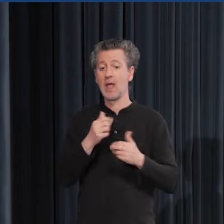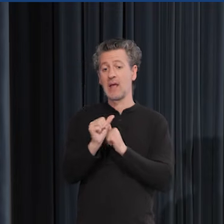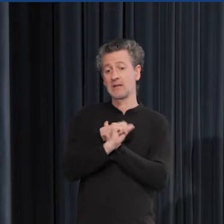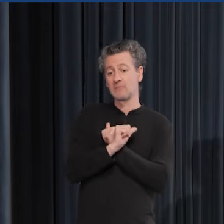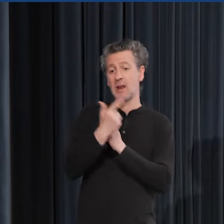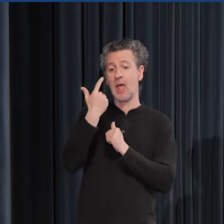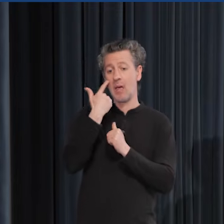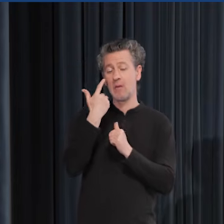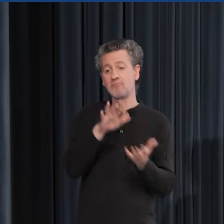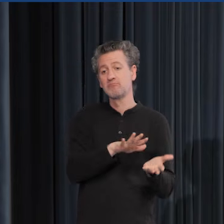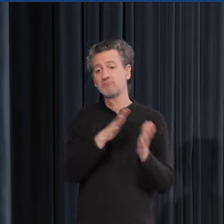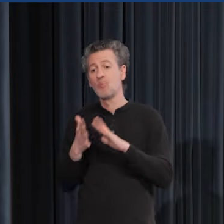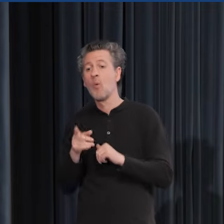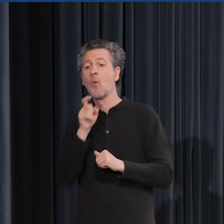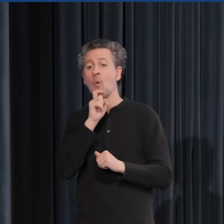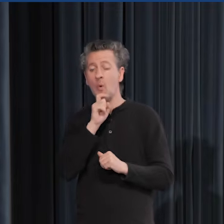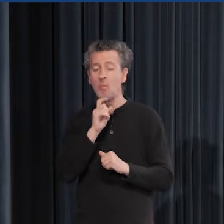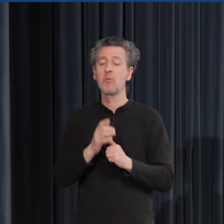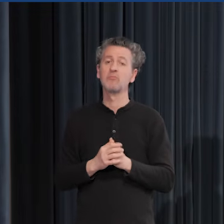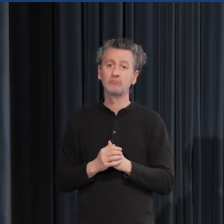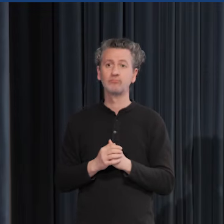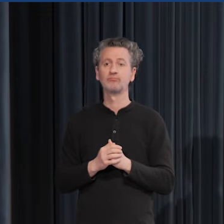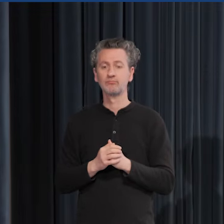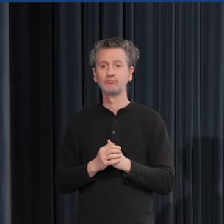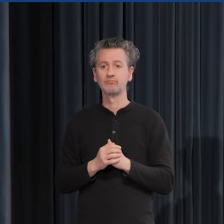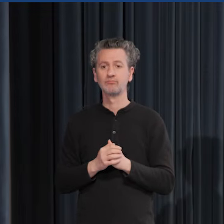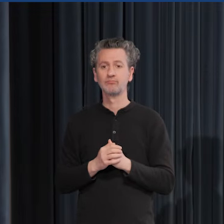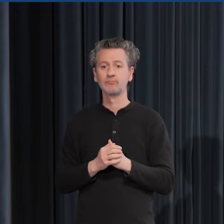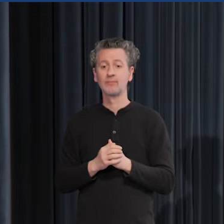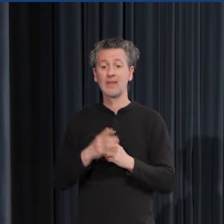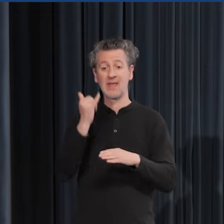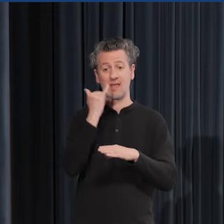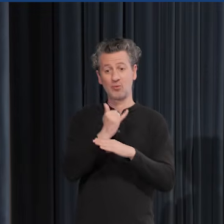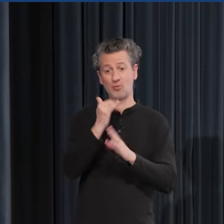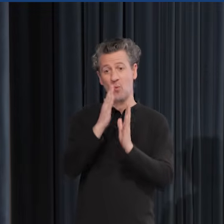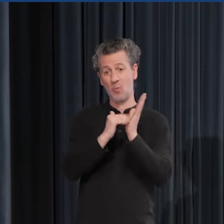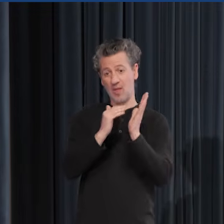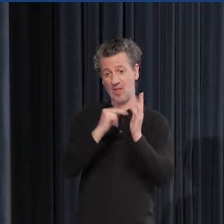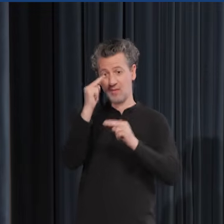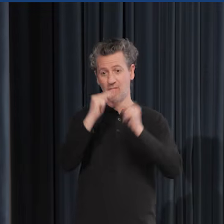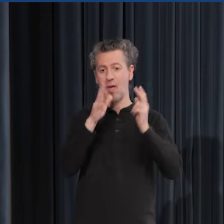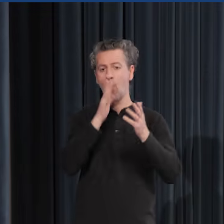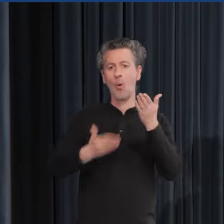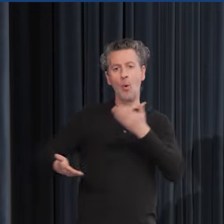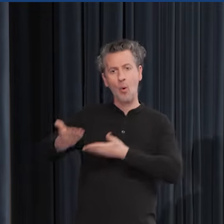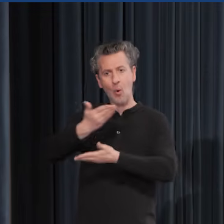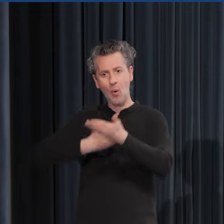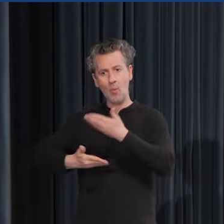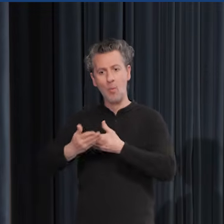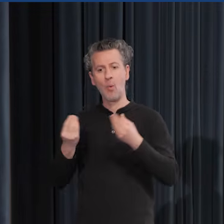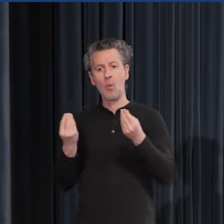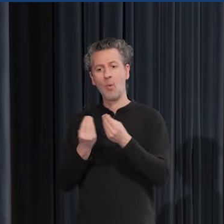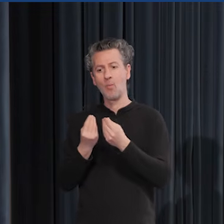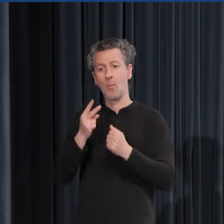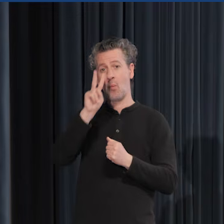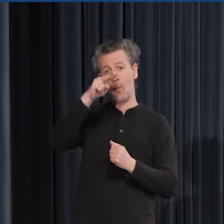cómo se materializa, pero bueno, entiendo que, de hecho, desde el Instituto Valenciano de Edificación estamos colaborando también con esta nueva